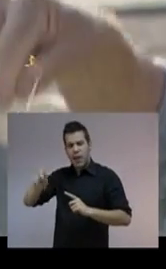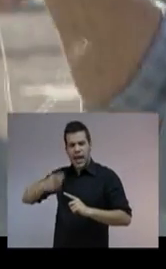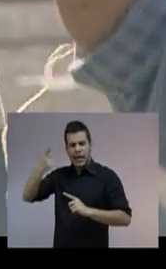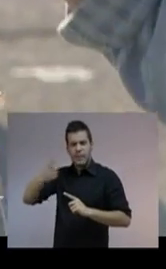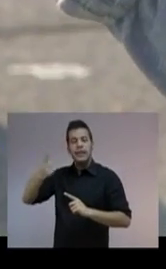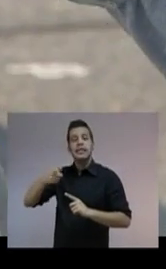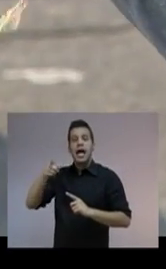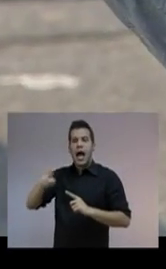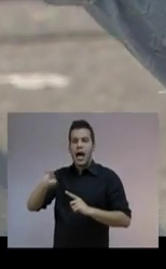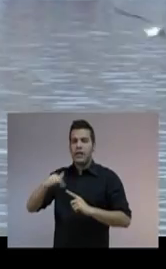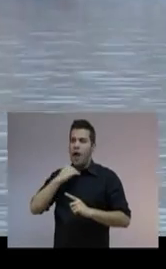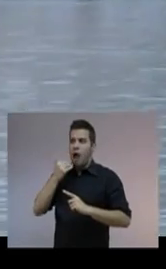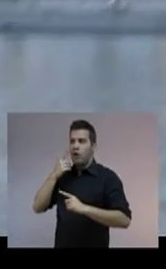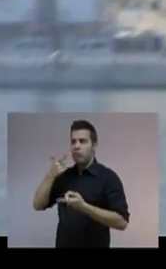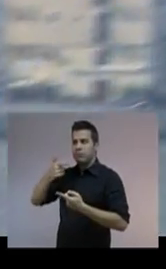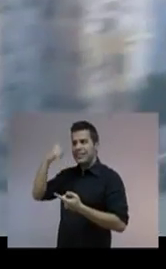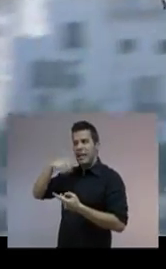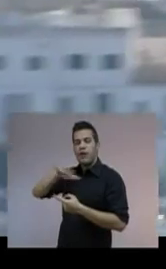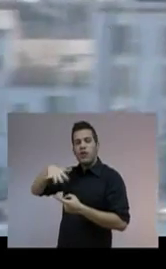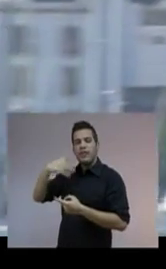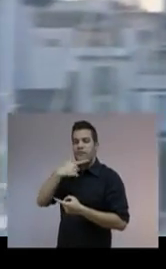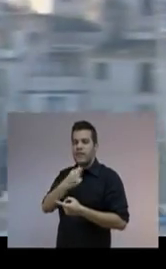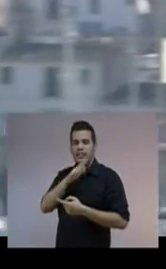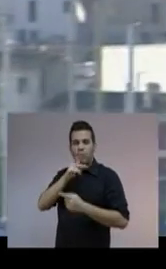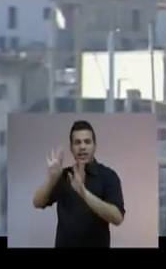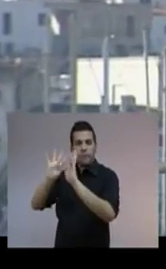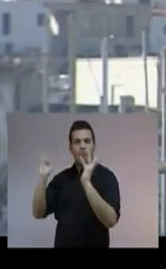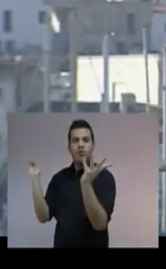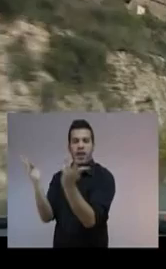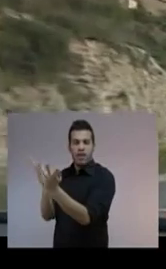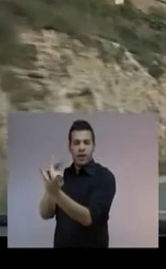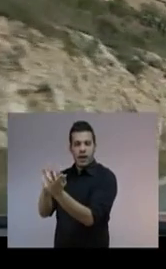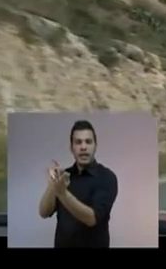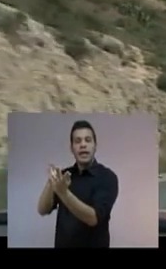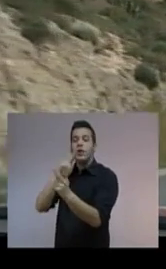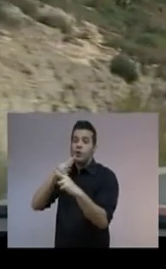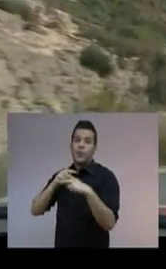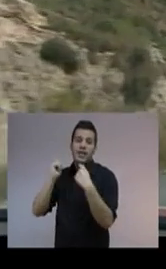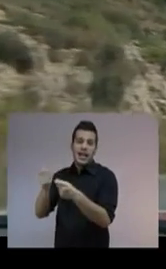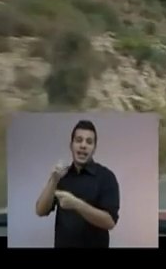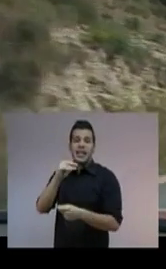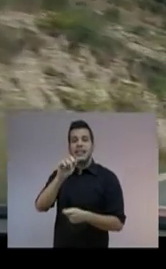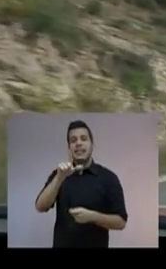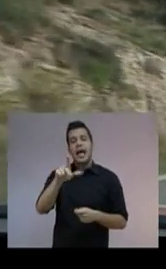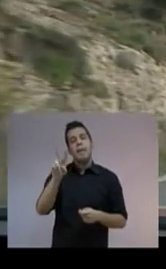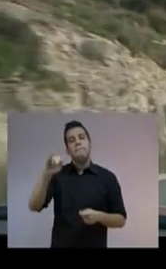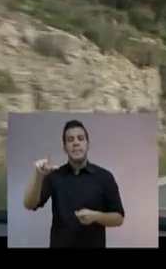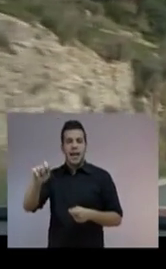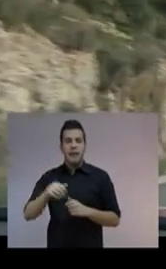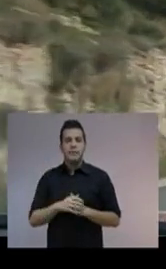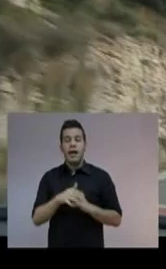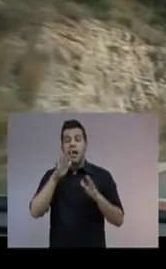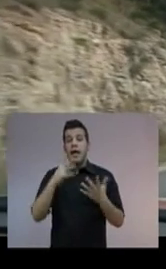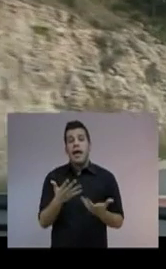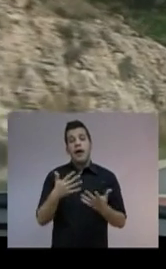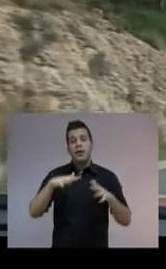fácilmente identificable por las gruesas murallas que le rodean y que es conocida como Dal Vila. En estos momentos